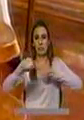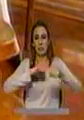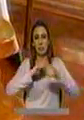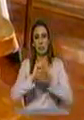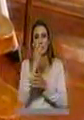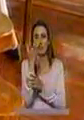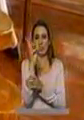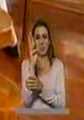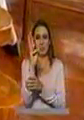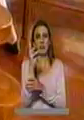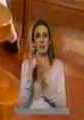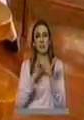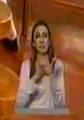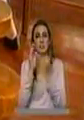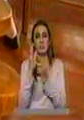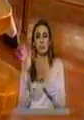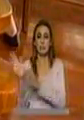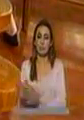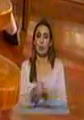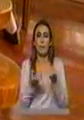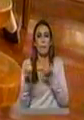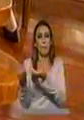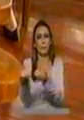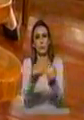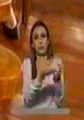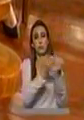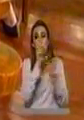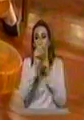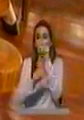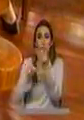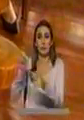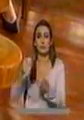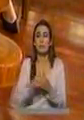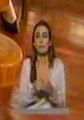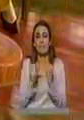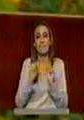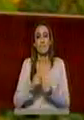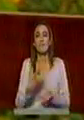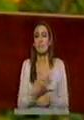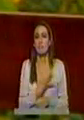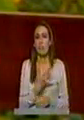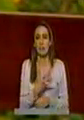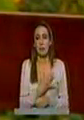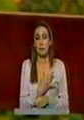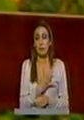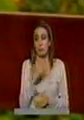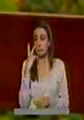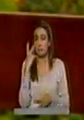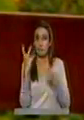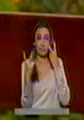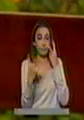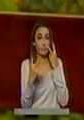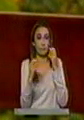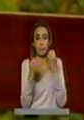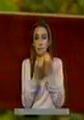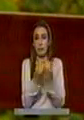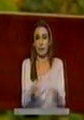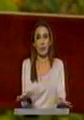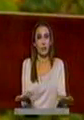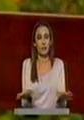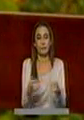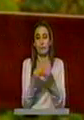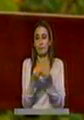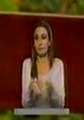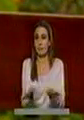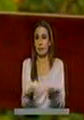16A, bueno, muchos sí nos vimos bastante, en ese momento, totalmente